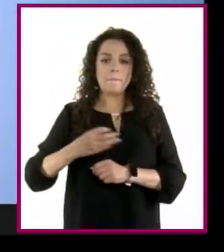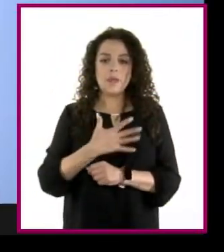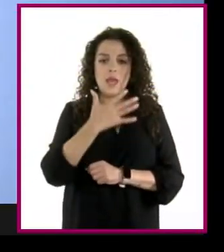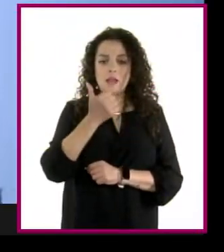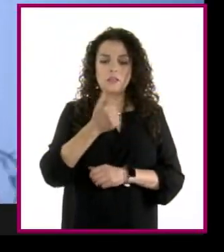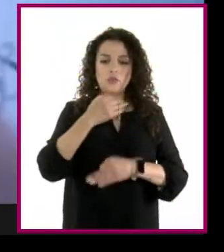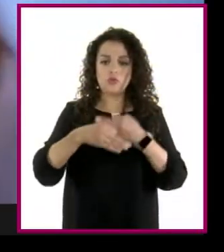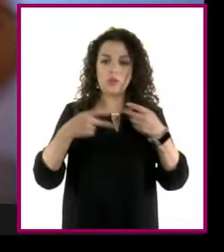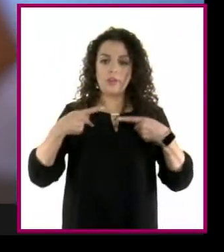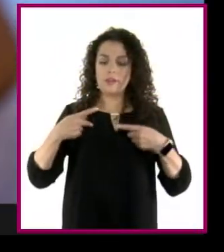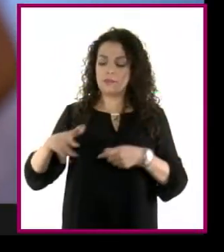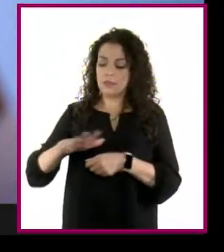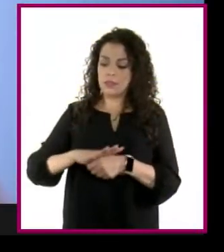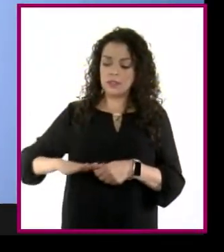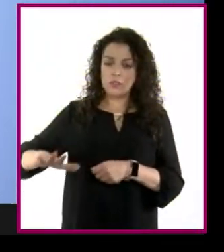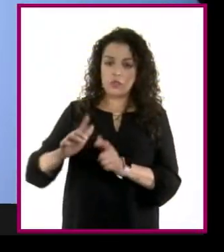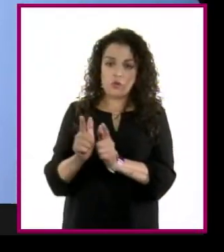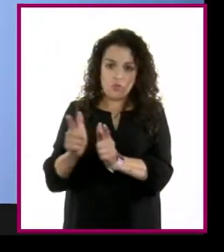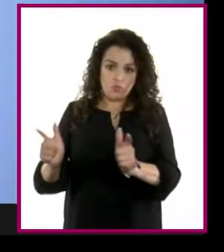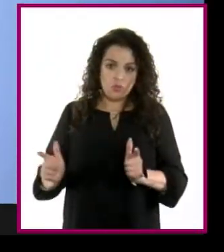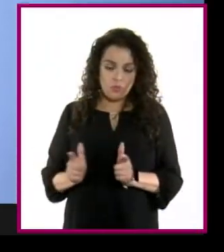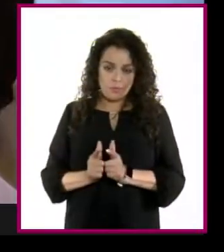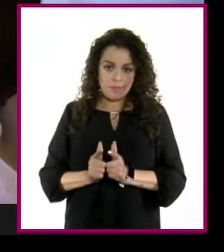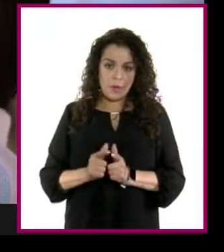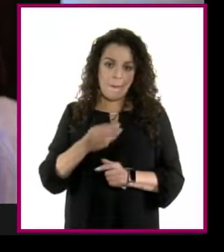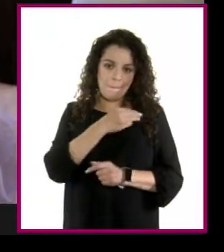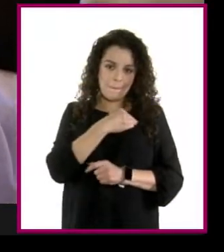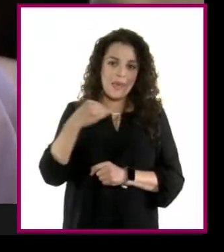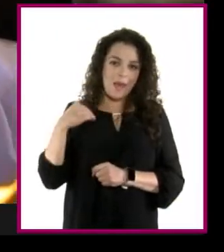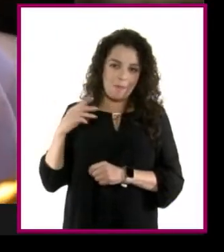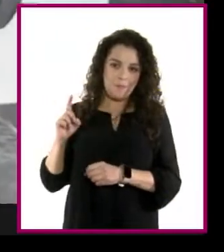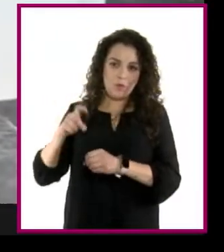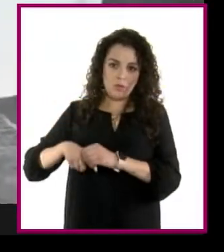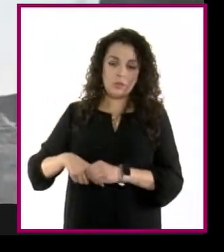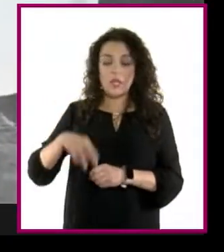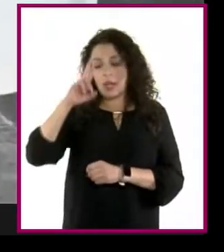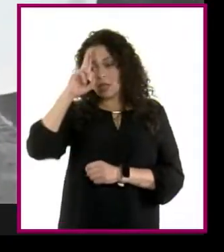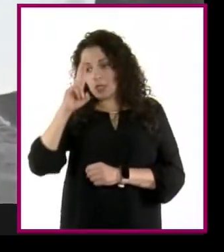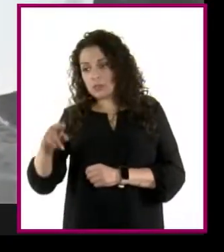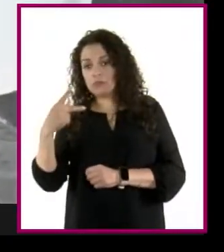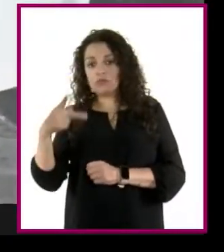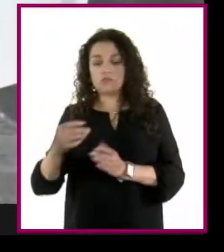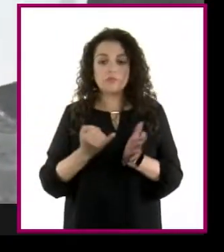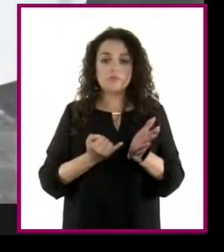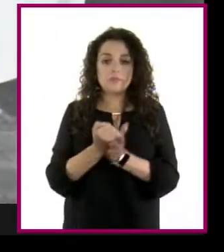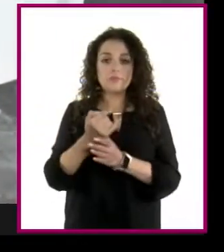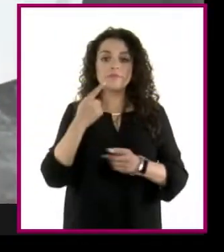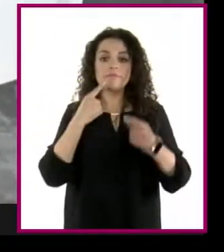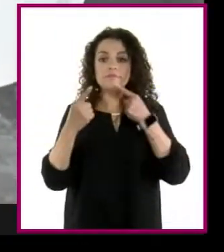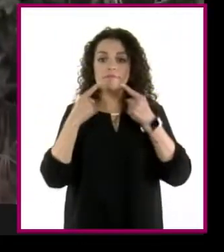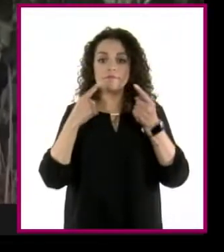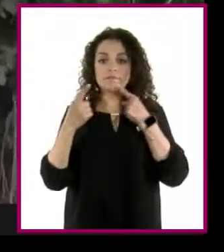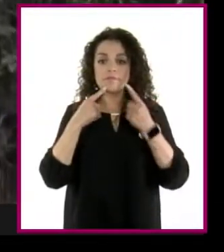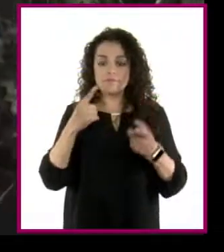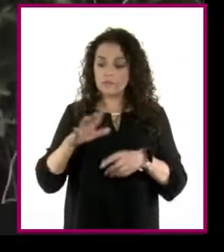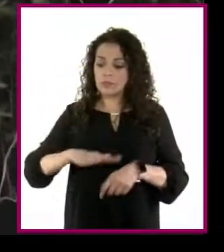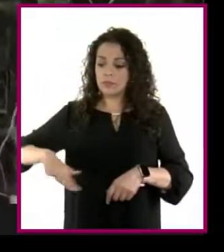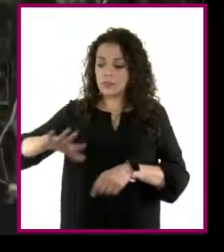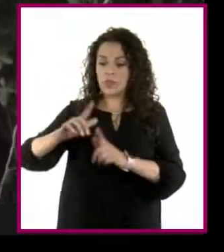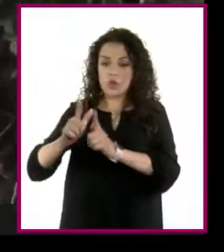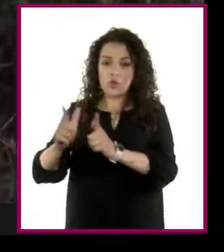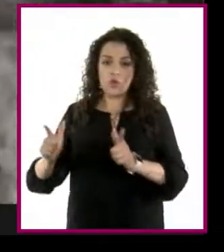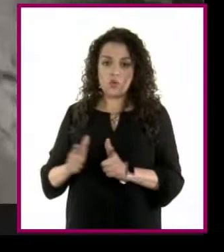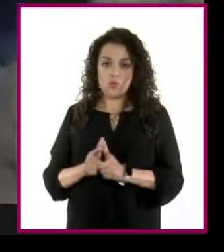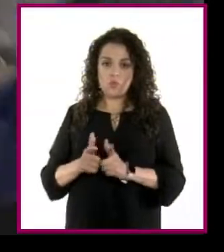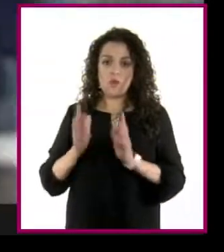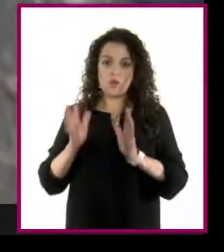del grupo y a aceptar y respetar las decisiones que colectivamente se tomen. Aun si esto